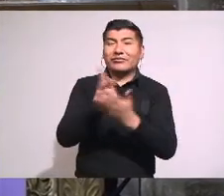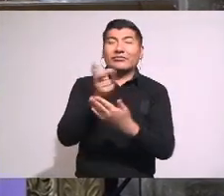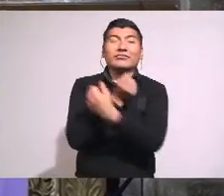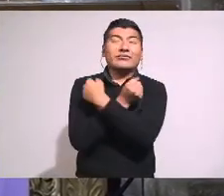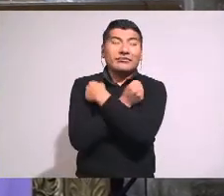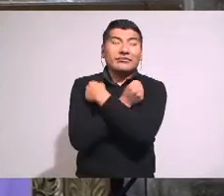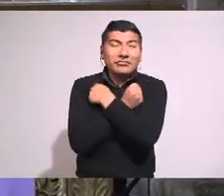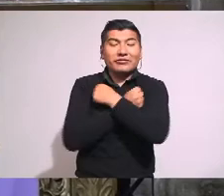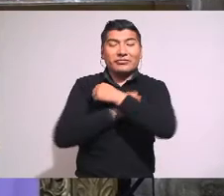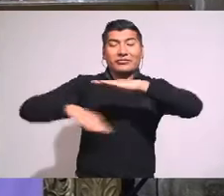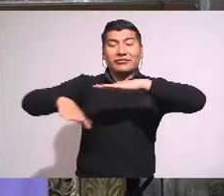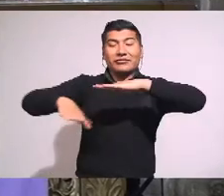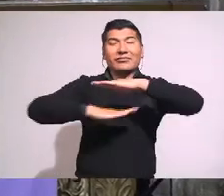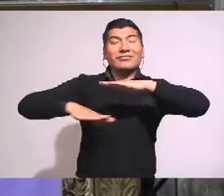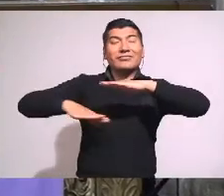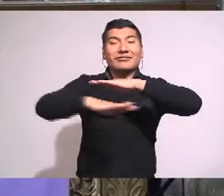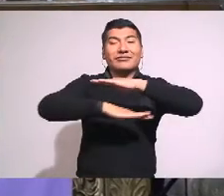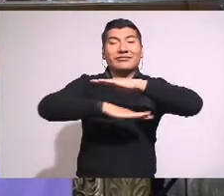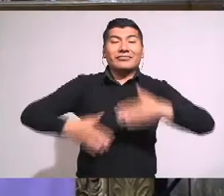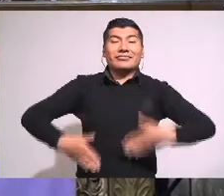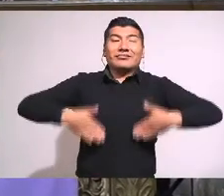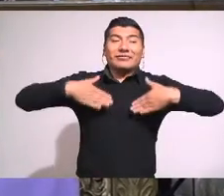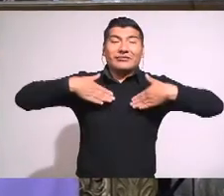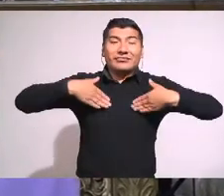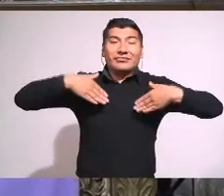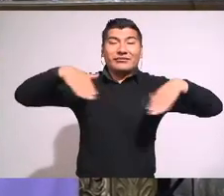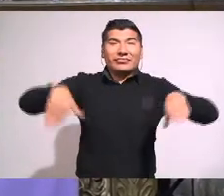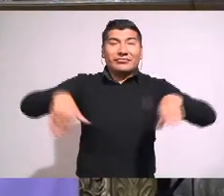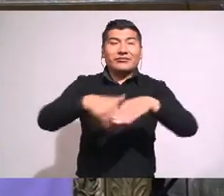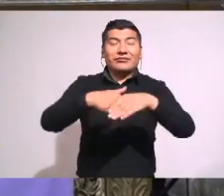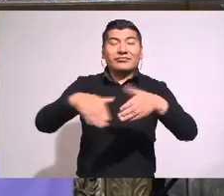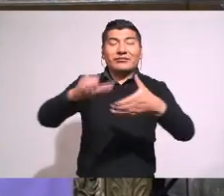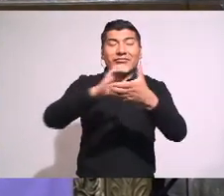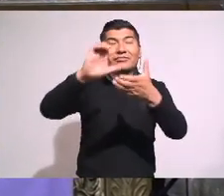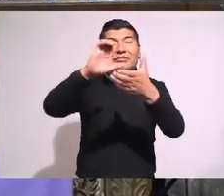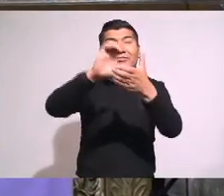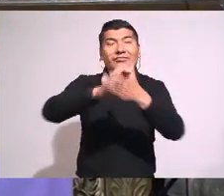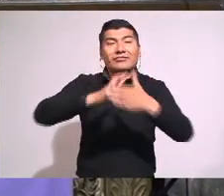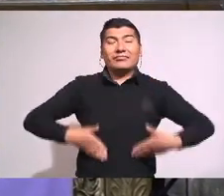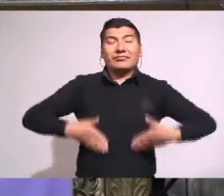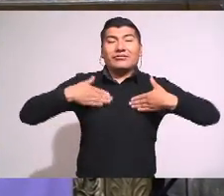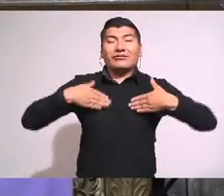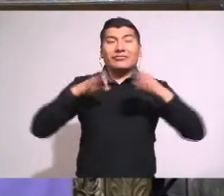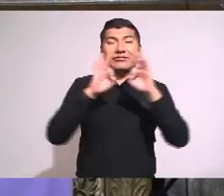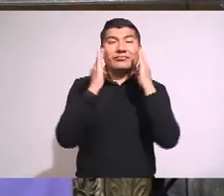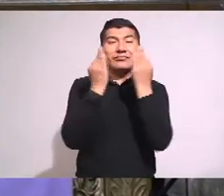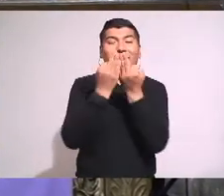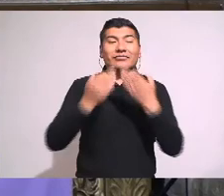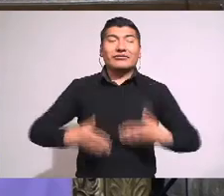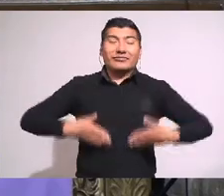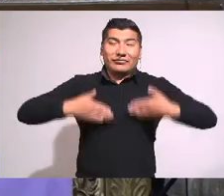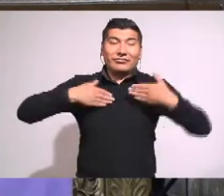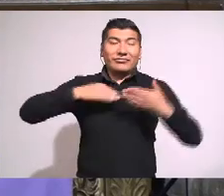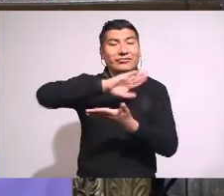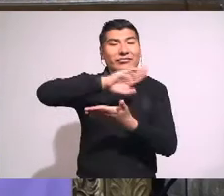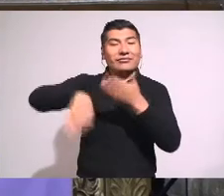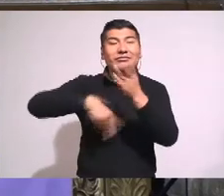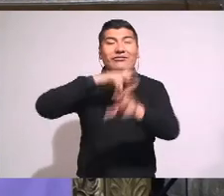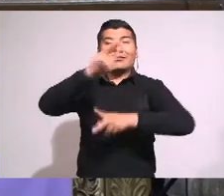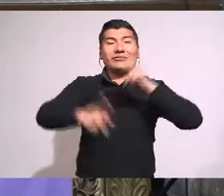el fundamento de la vida matrimonial y de la vida familiar y de la vida de todo